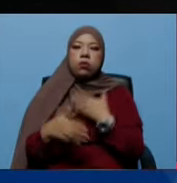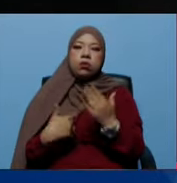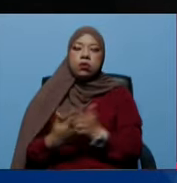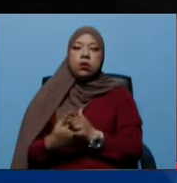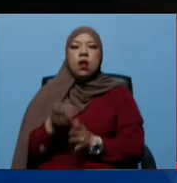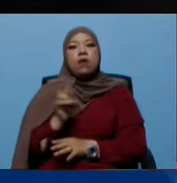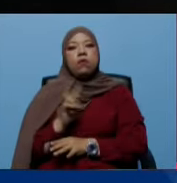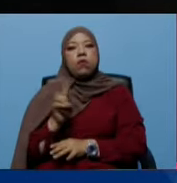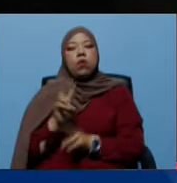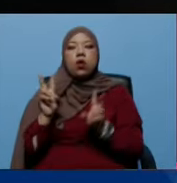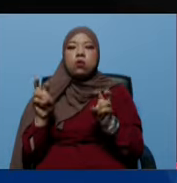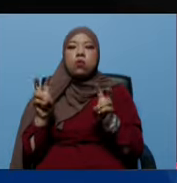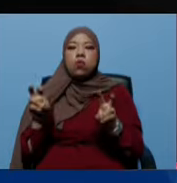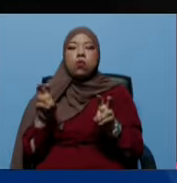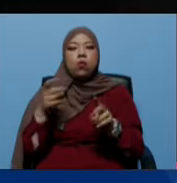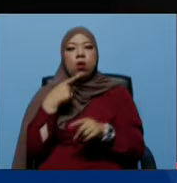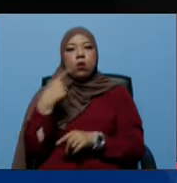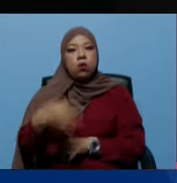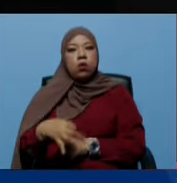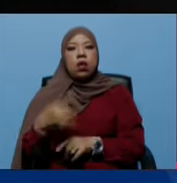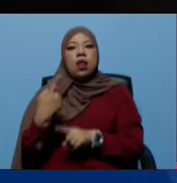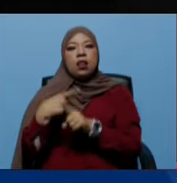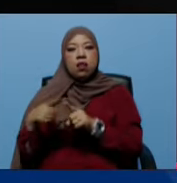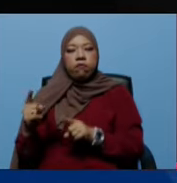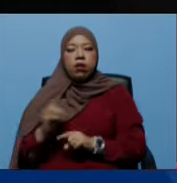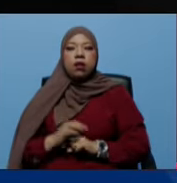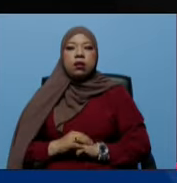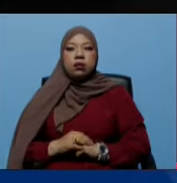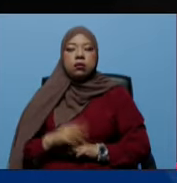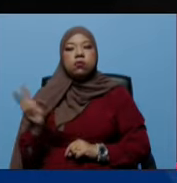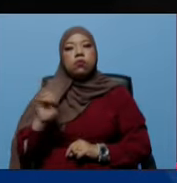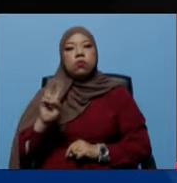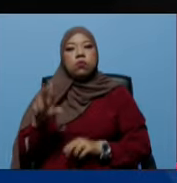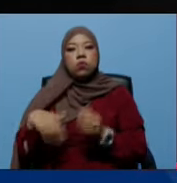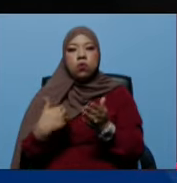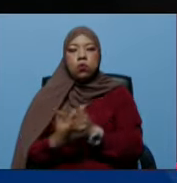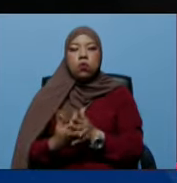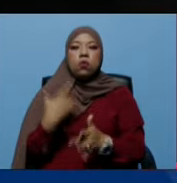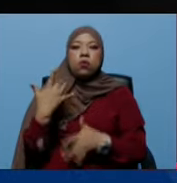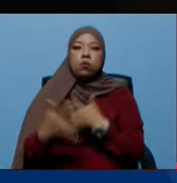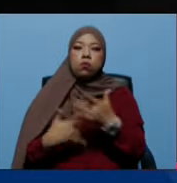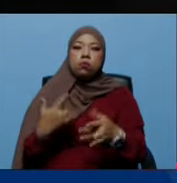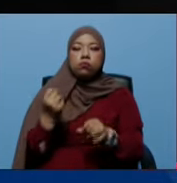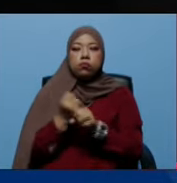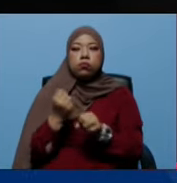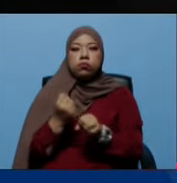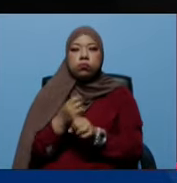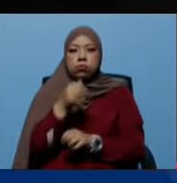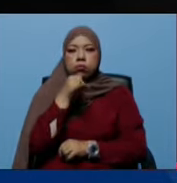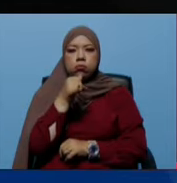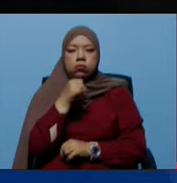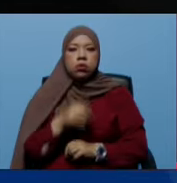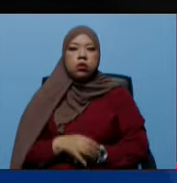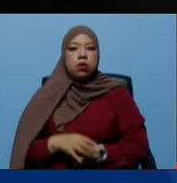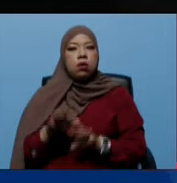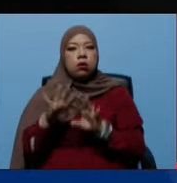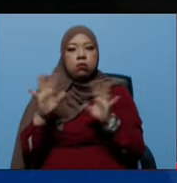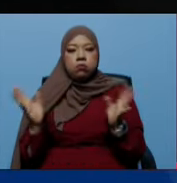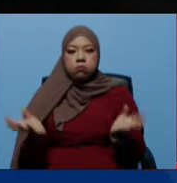una Venezuela nueva, de una Venezuela distinta, de una Venezuela que será el asombro del